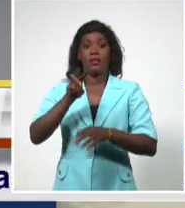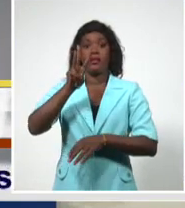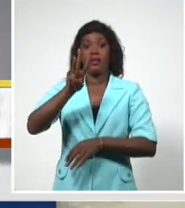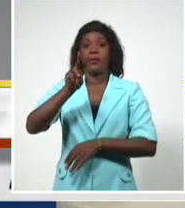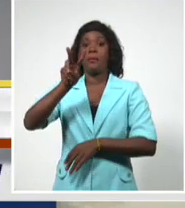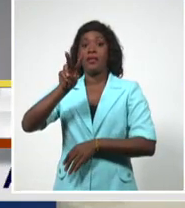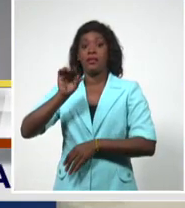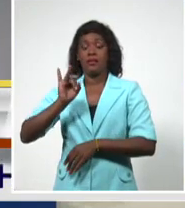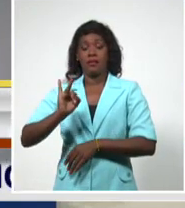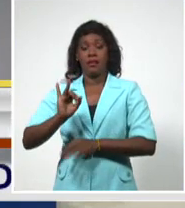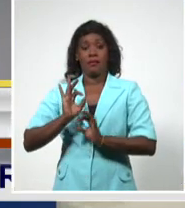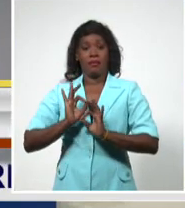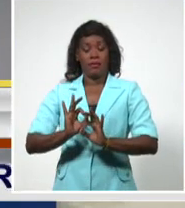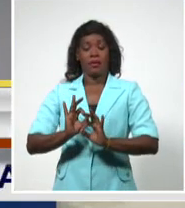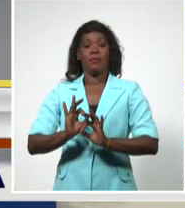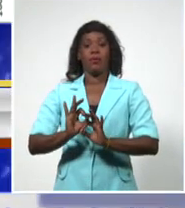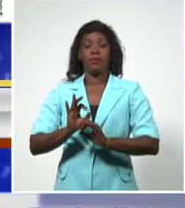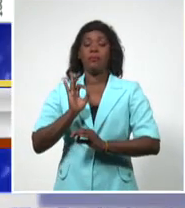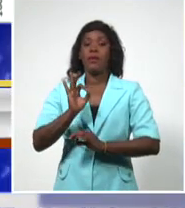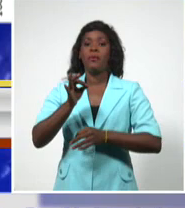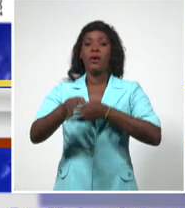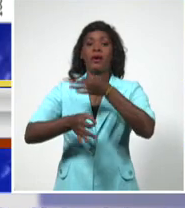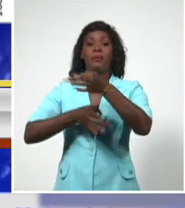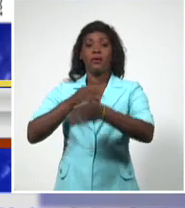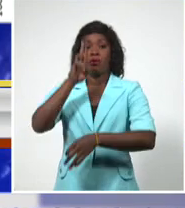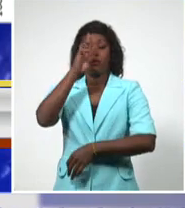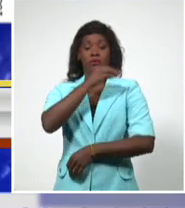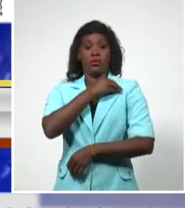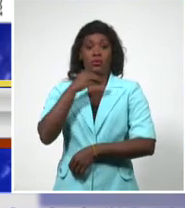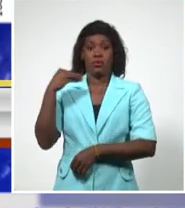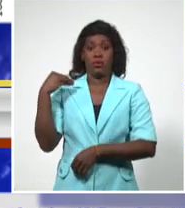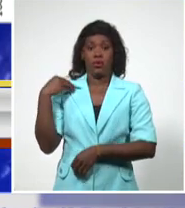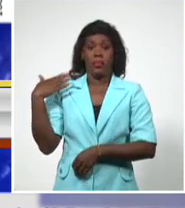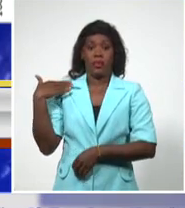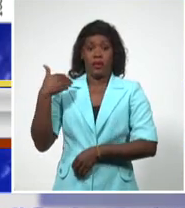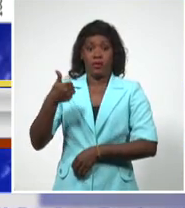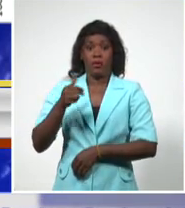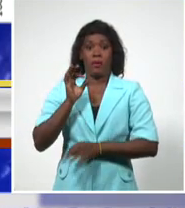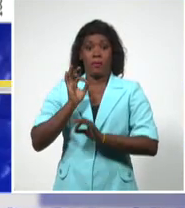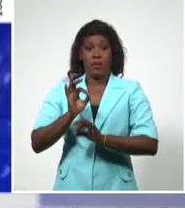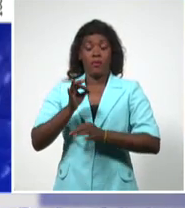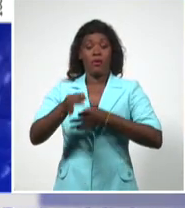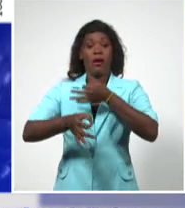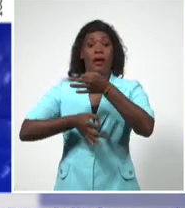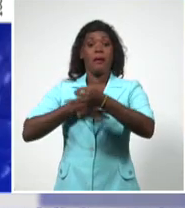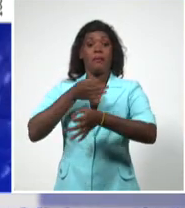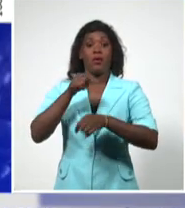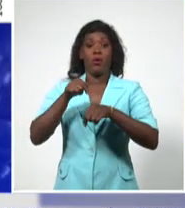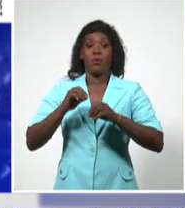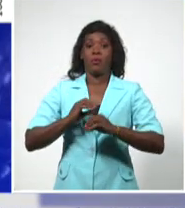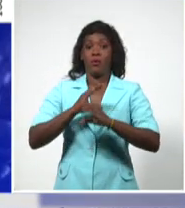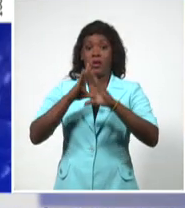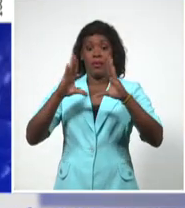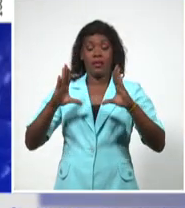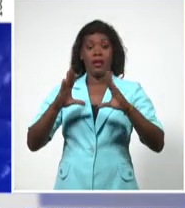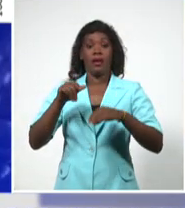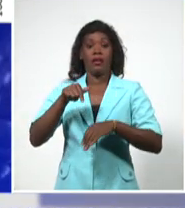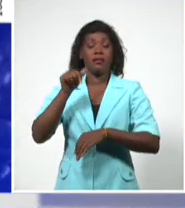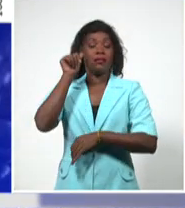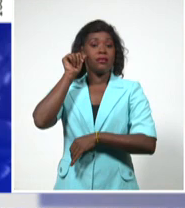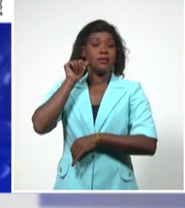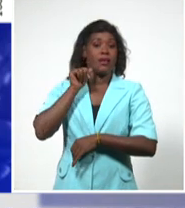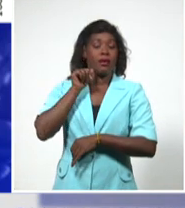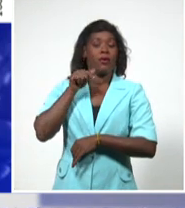3.327. De acuerdo con el director de epidemiología del Ministerio de Salud Pública, Francisco Durán, en la jornada de este sábado